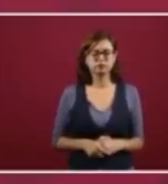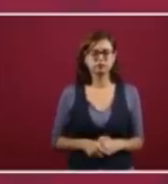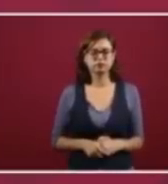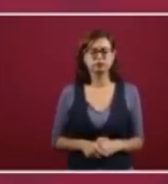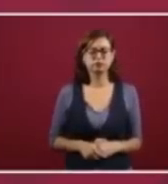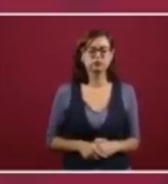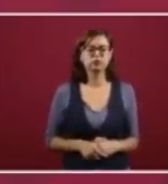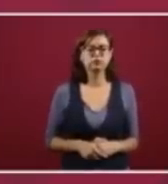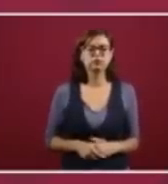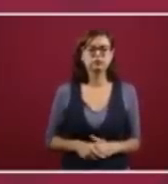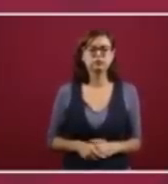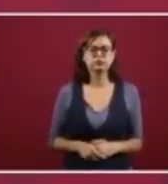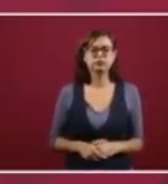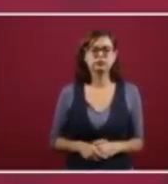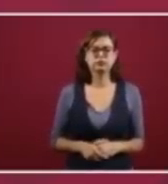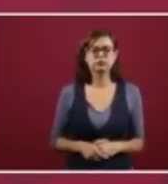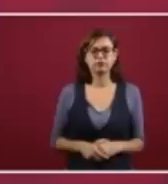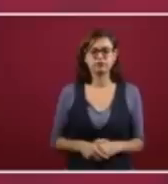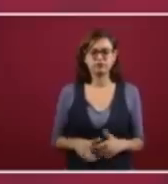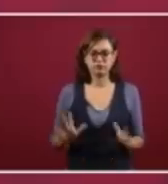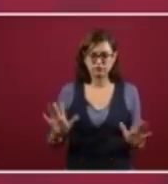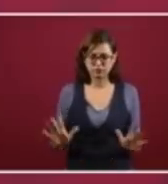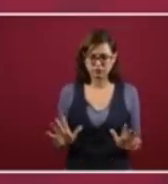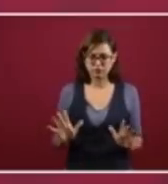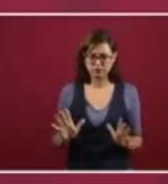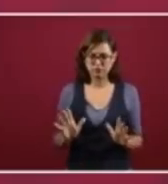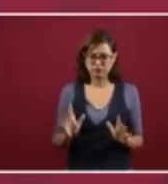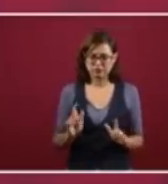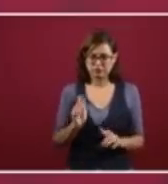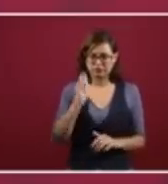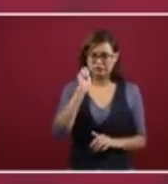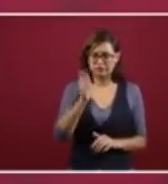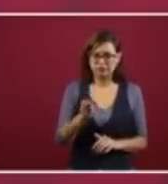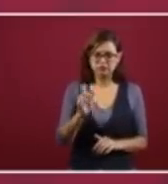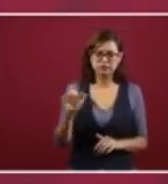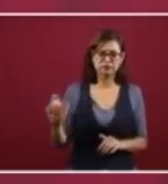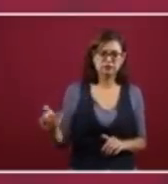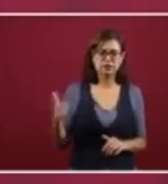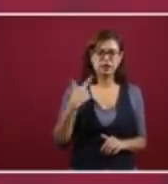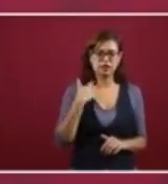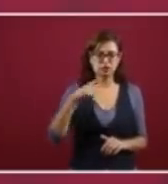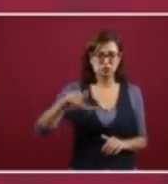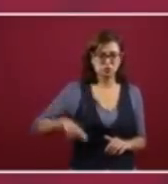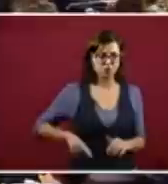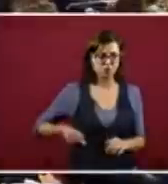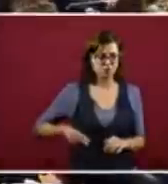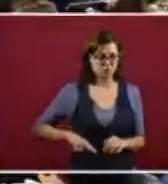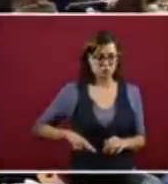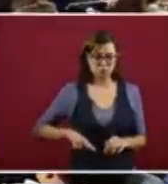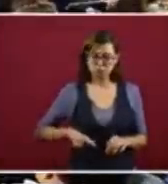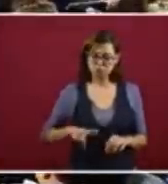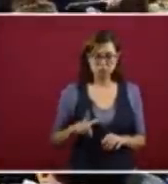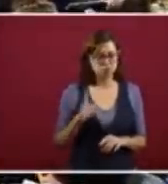situación que se encontró. A ver si está